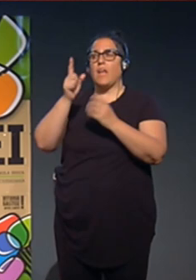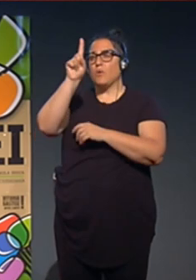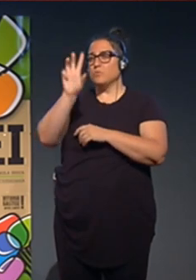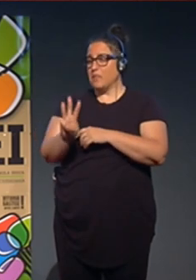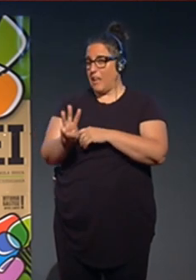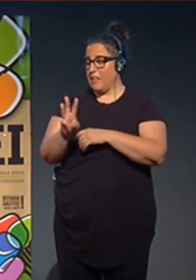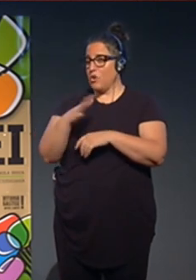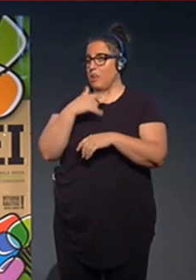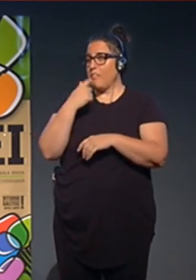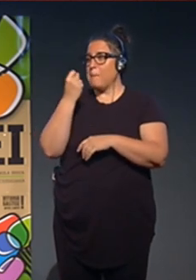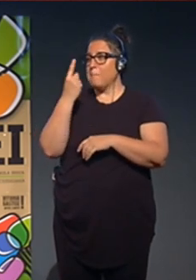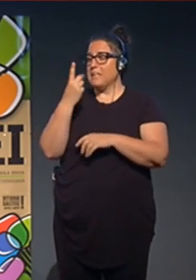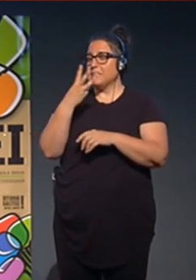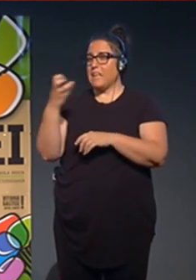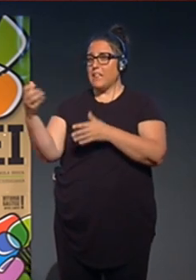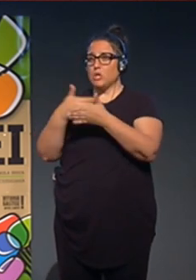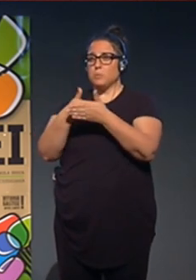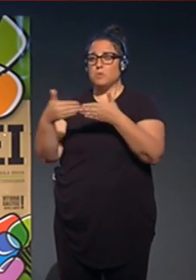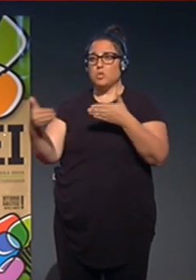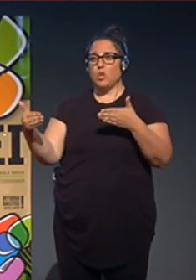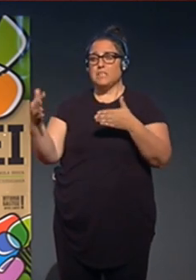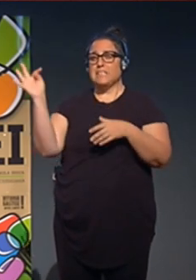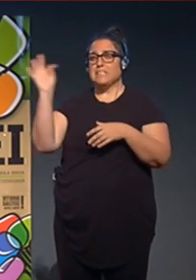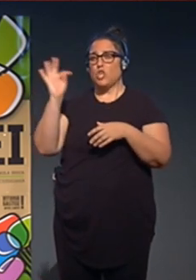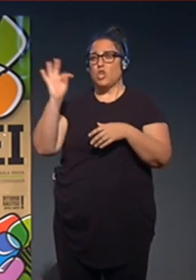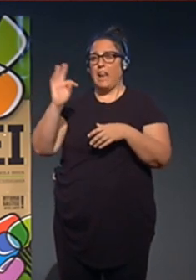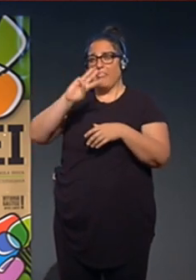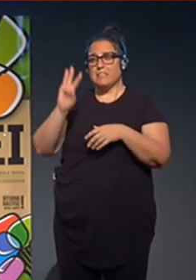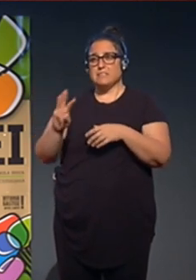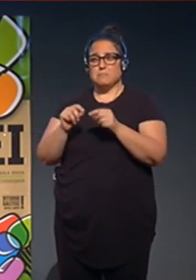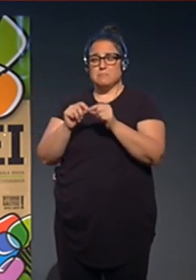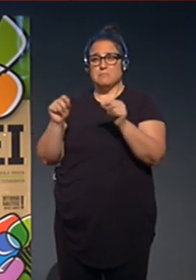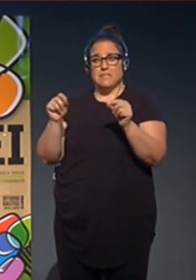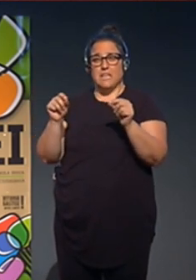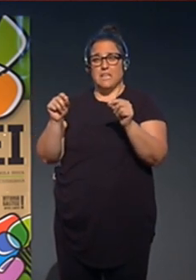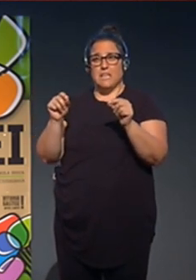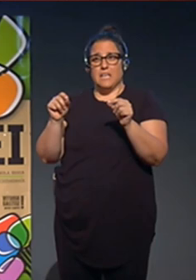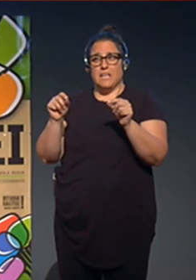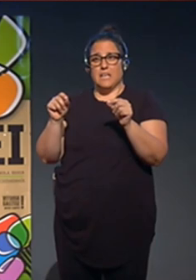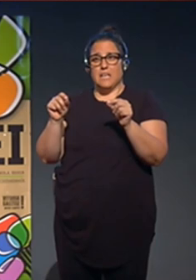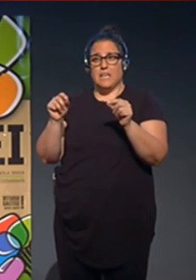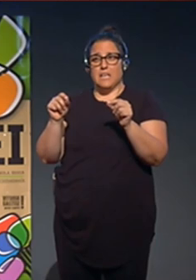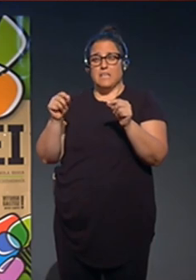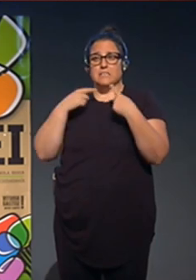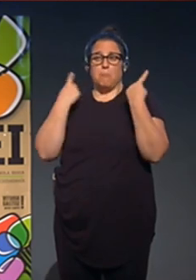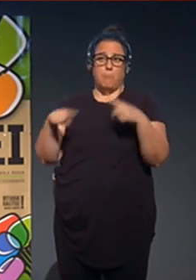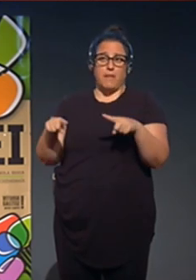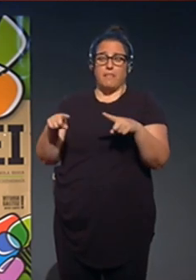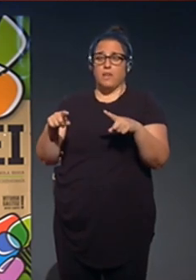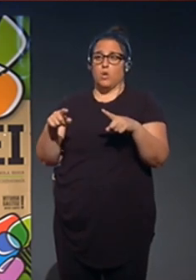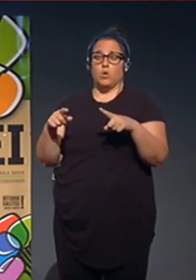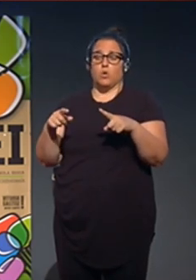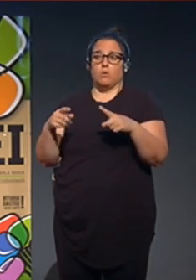toneladas métricas de alimentos son los que os decía a nivel mundial se pierden o se desperdician en